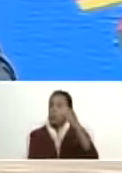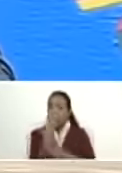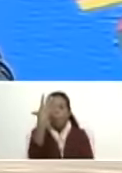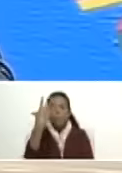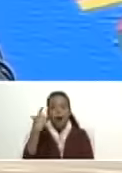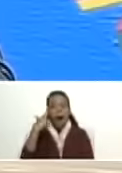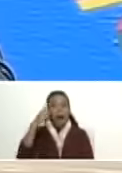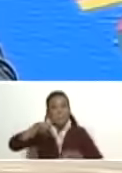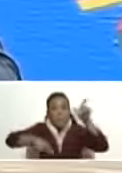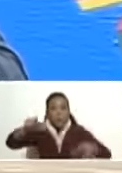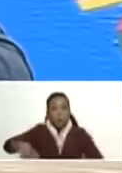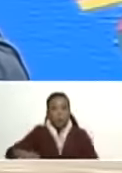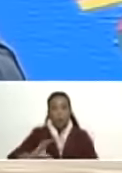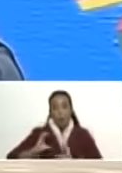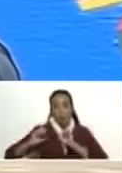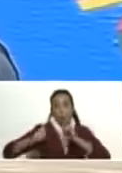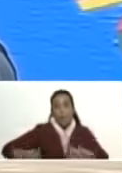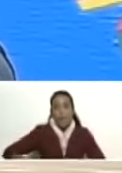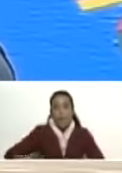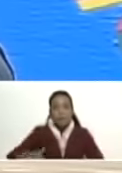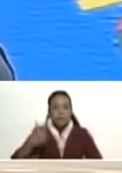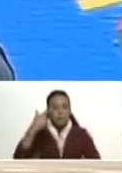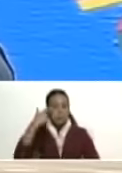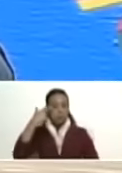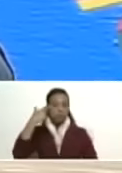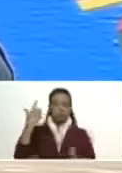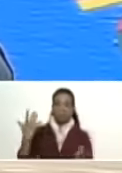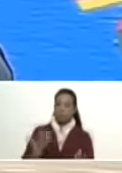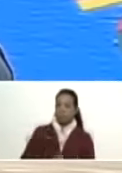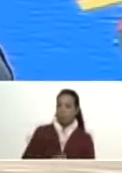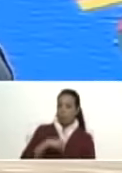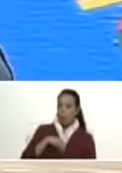opinión. Y surge una investigación